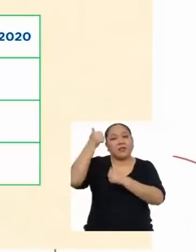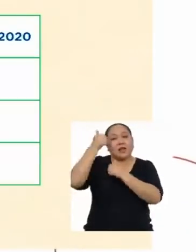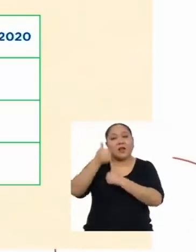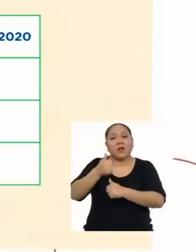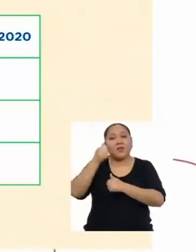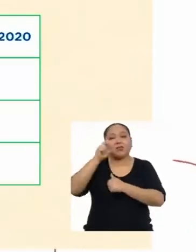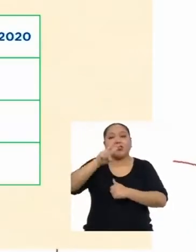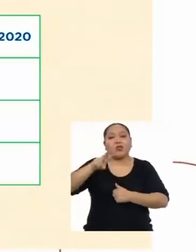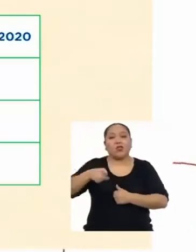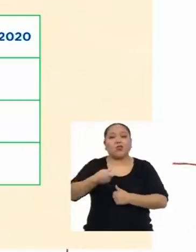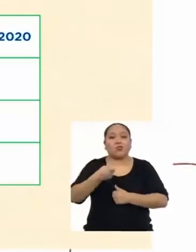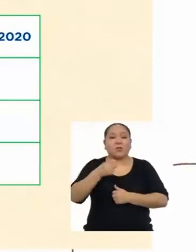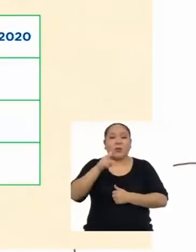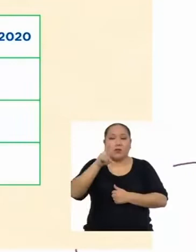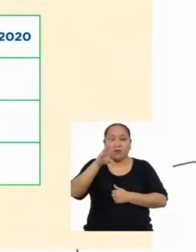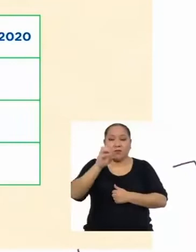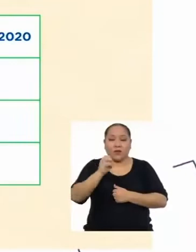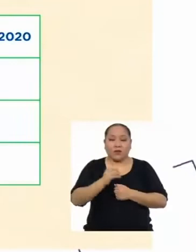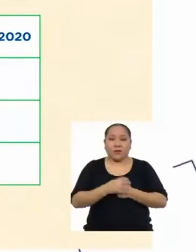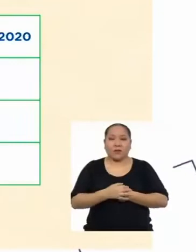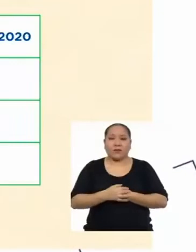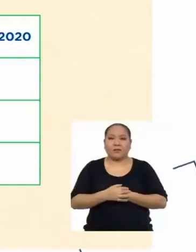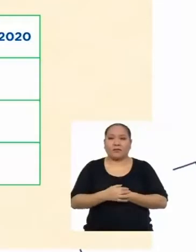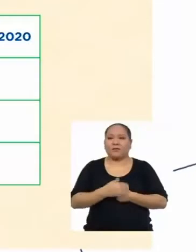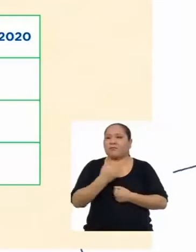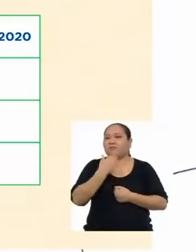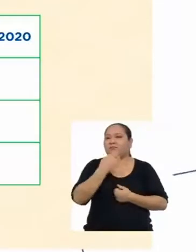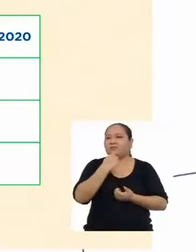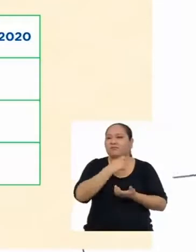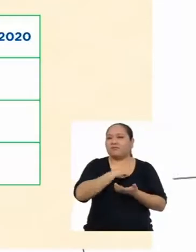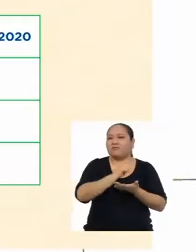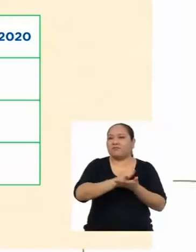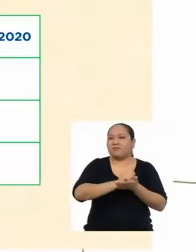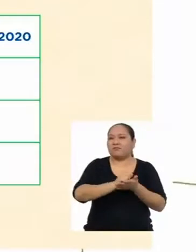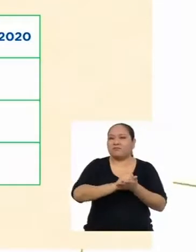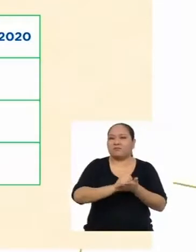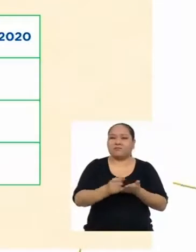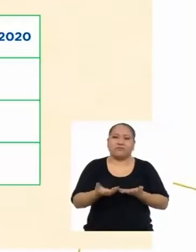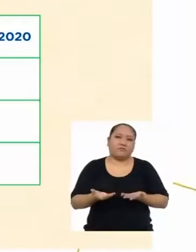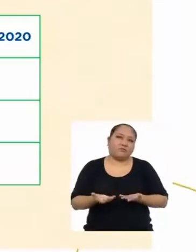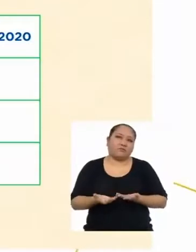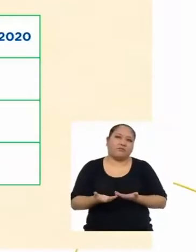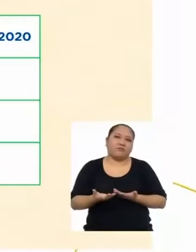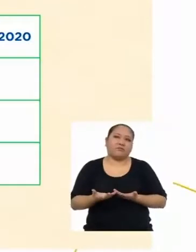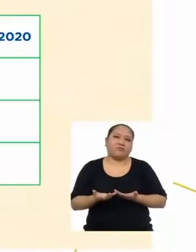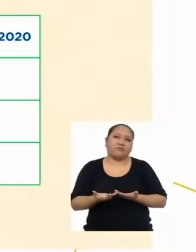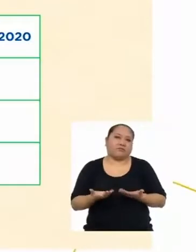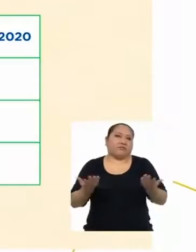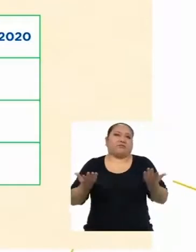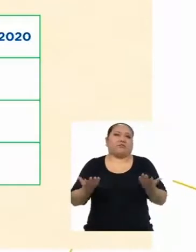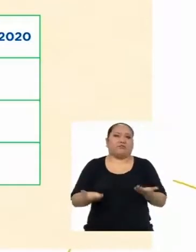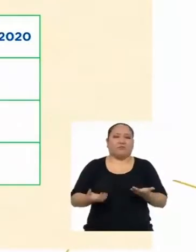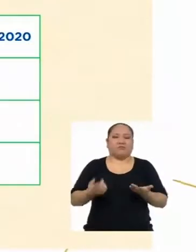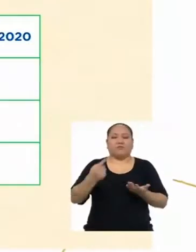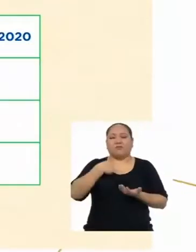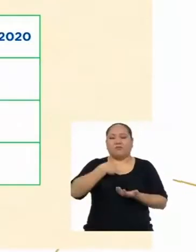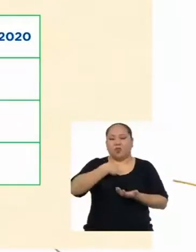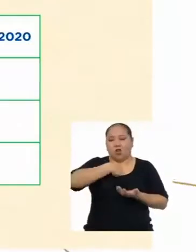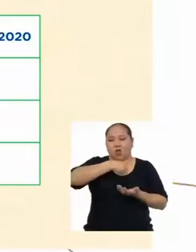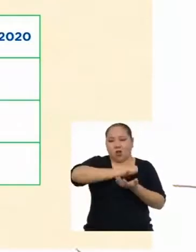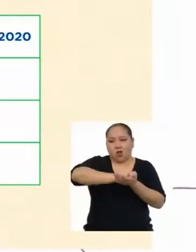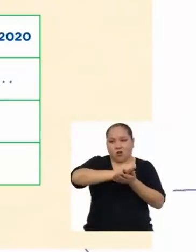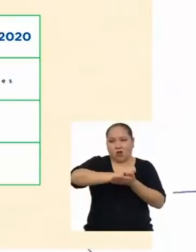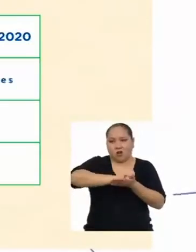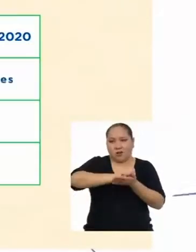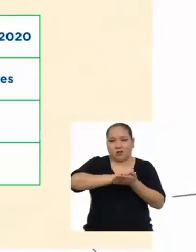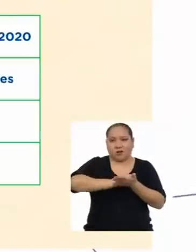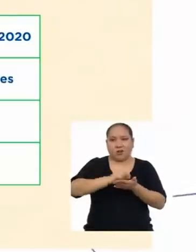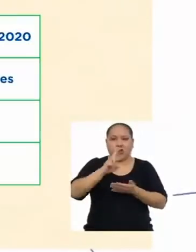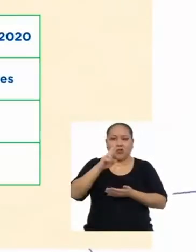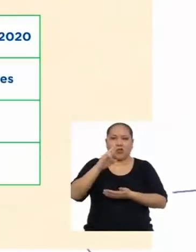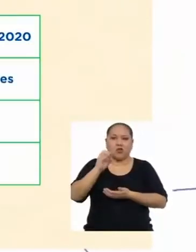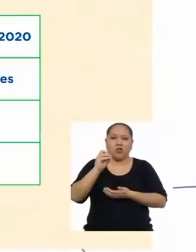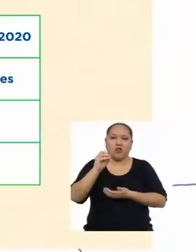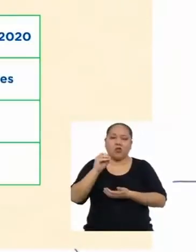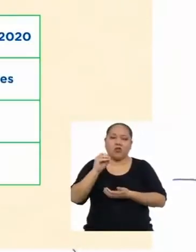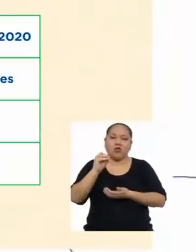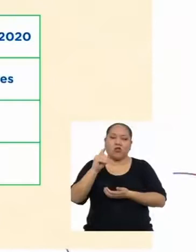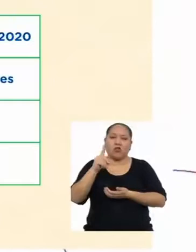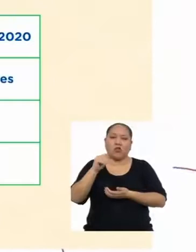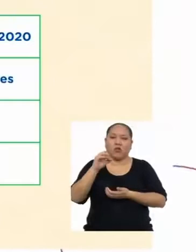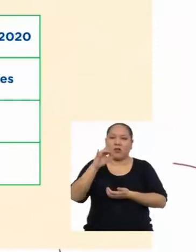2020. ¿Quién la escribirá? Pues nada más y nada menos que yo, Rodrigo Chávez